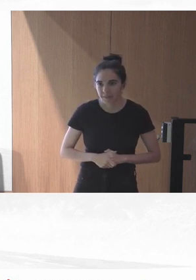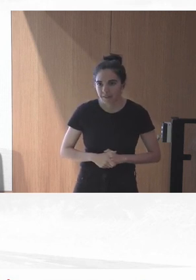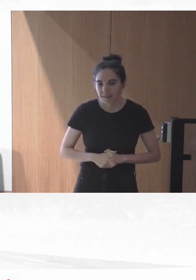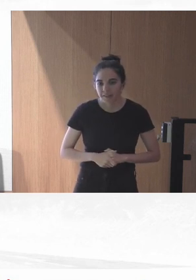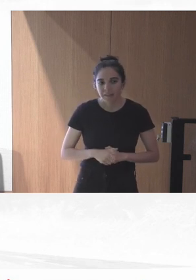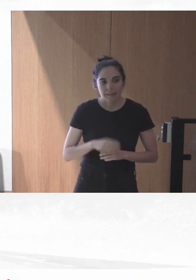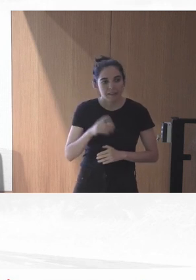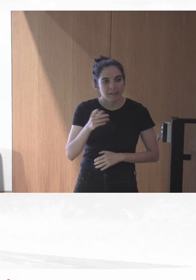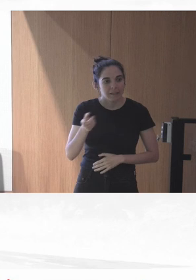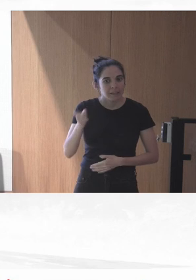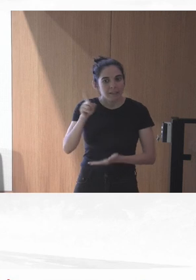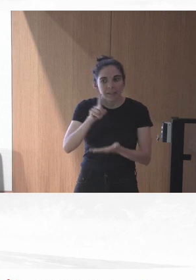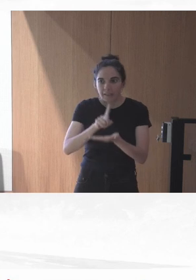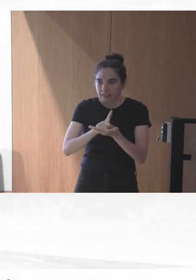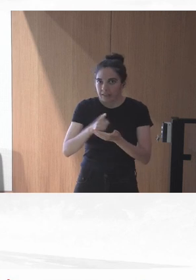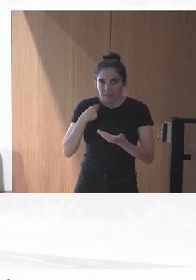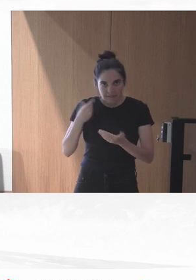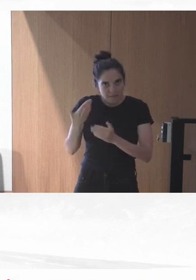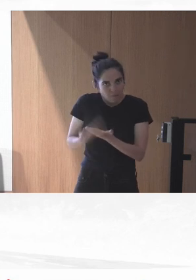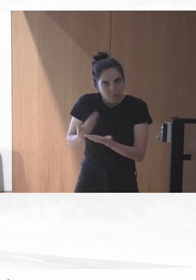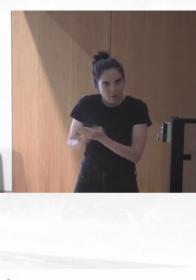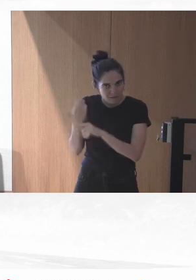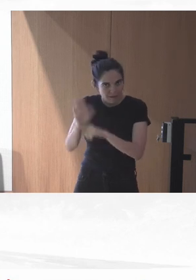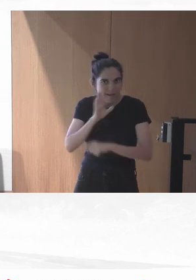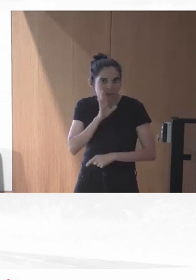nuevo, confirmamos un poco lo que hemos visto.